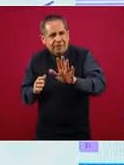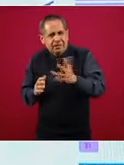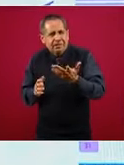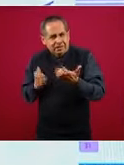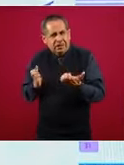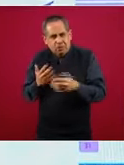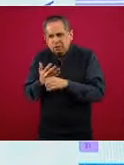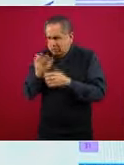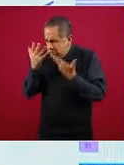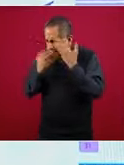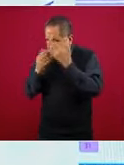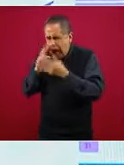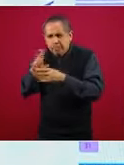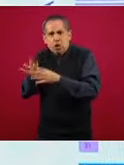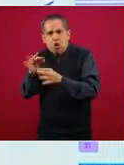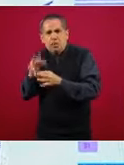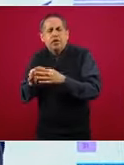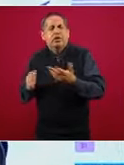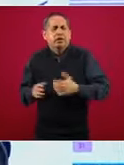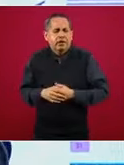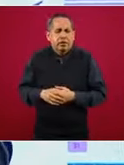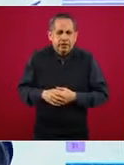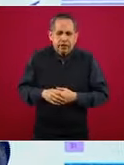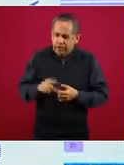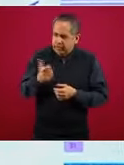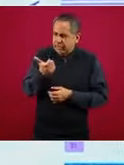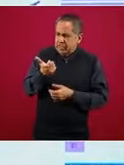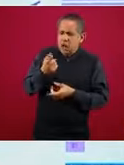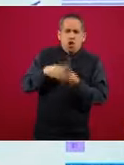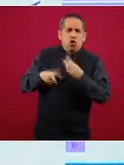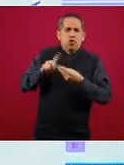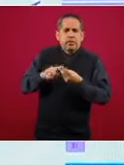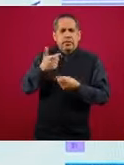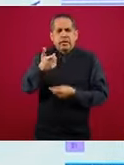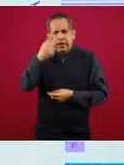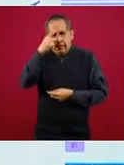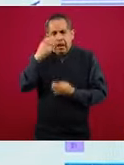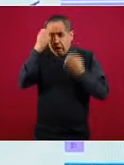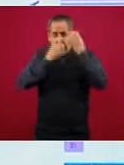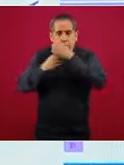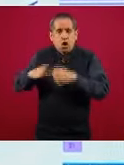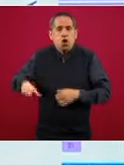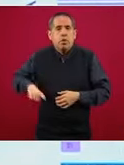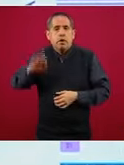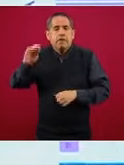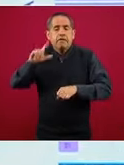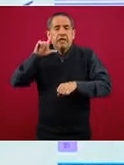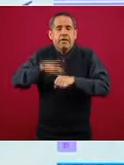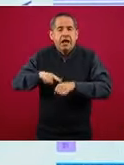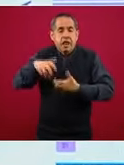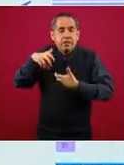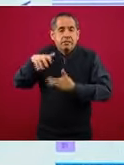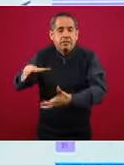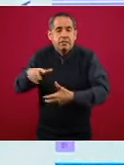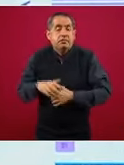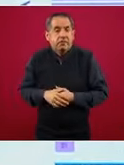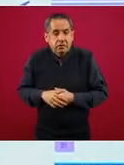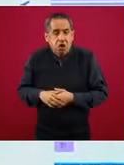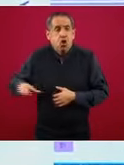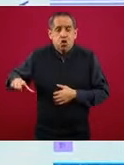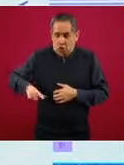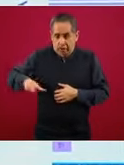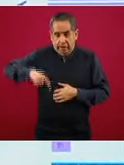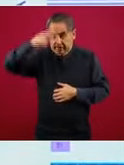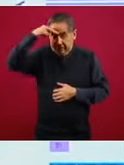pruebas. ¿De dónde viene el dinero para hacer esas pruebas? Del gobierno federal. El gobierno